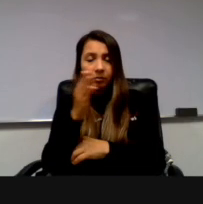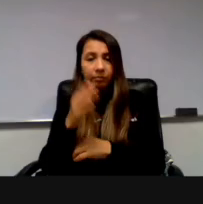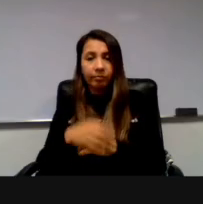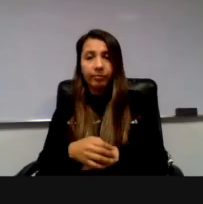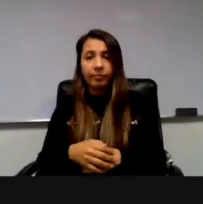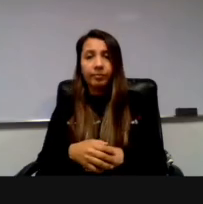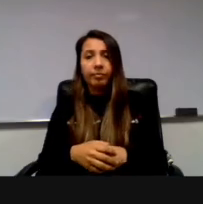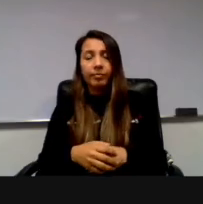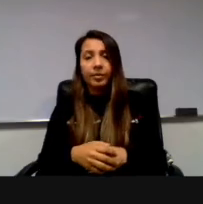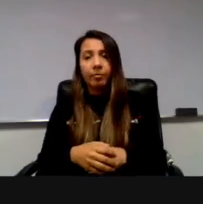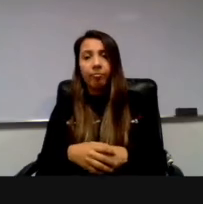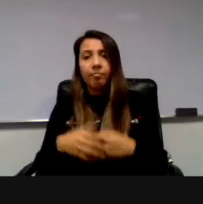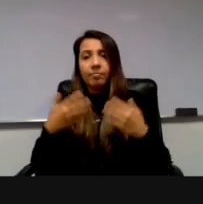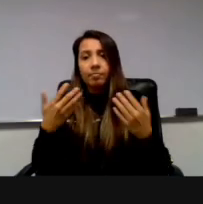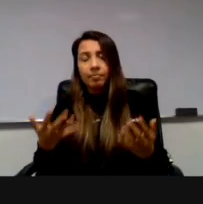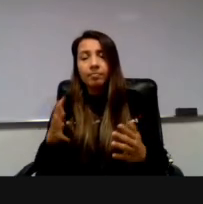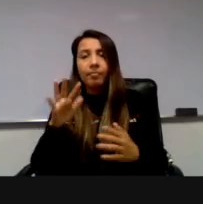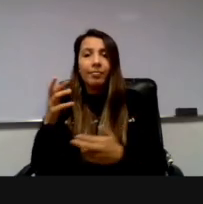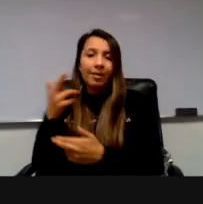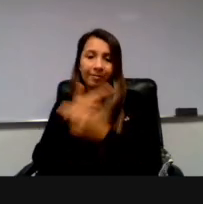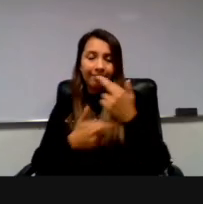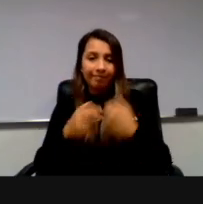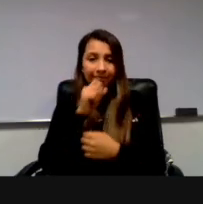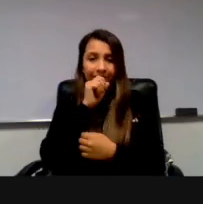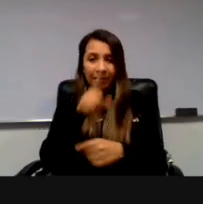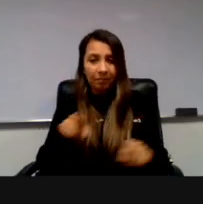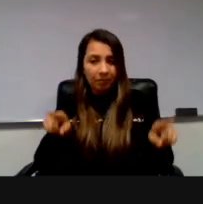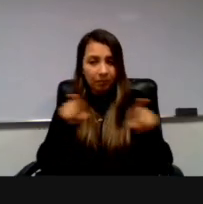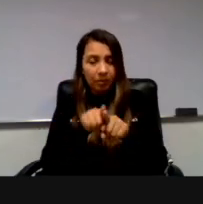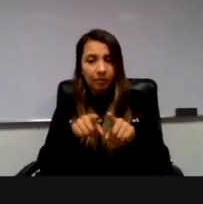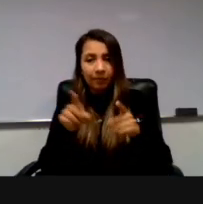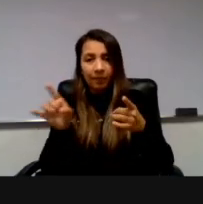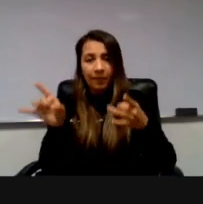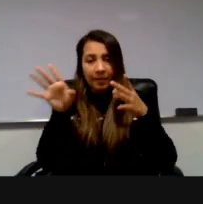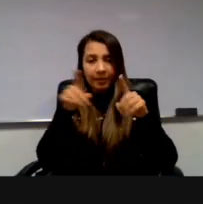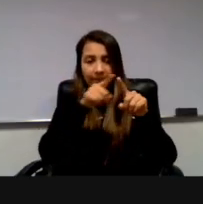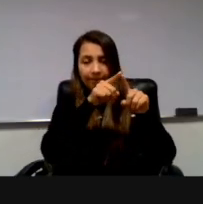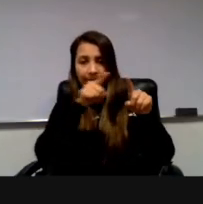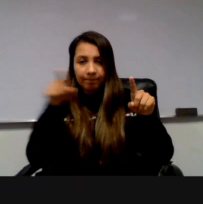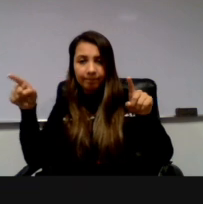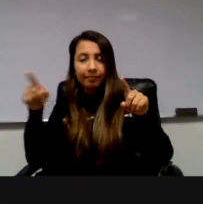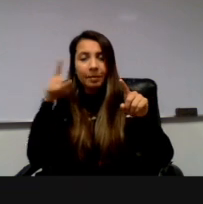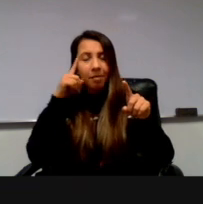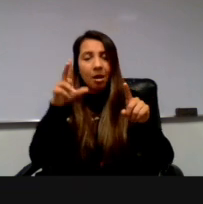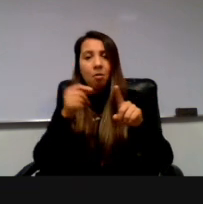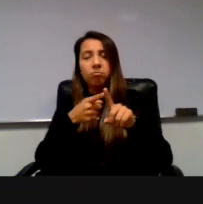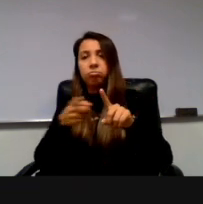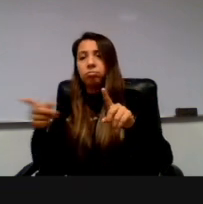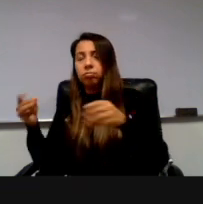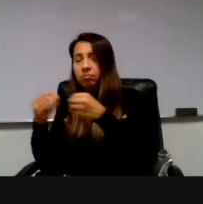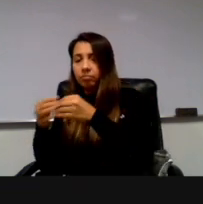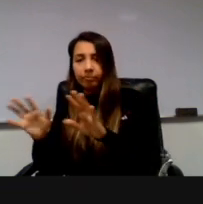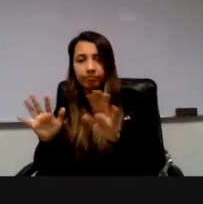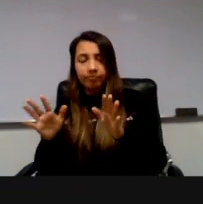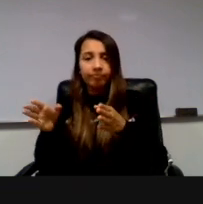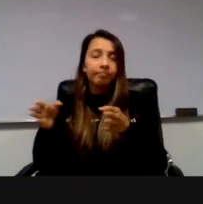Entonces, pues regresemos a nuestra flecha del tiempo para no perdernos en este mar de información. Y vamos a